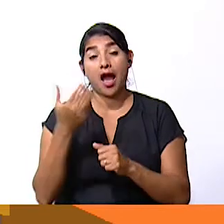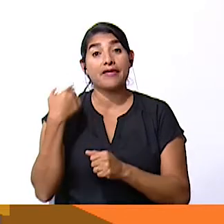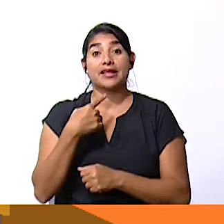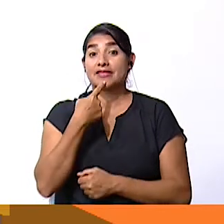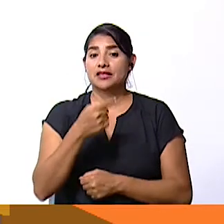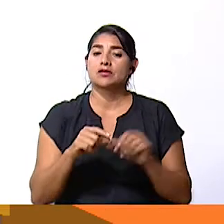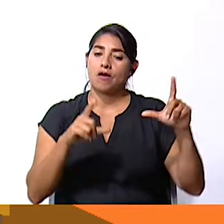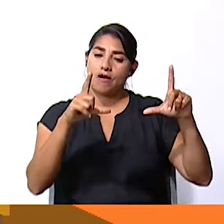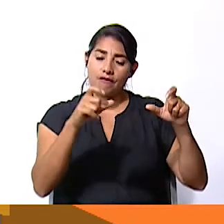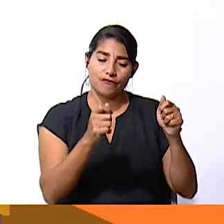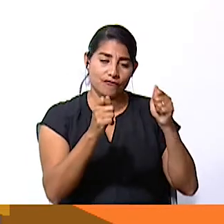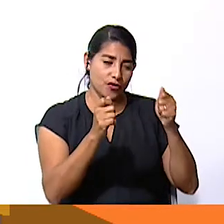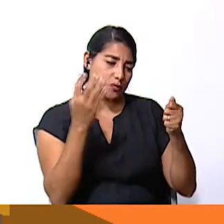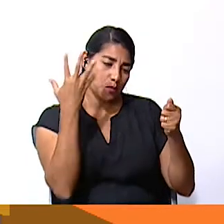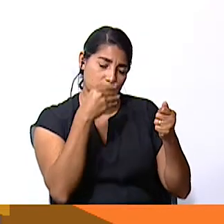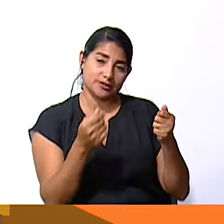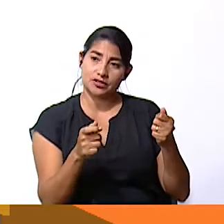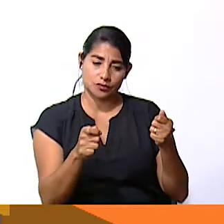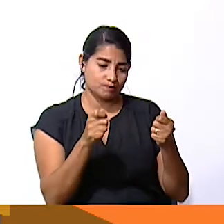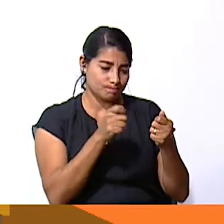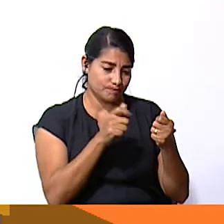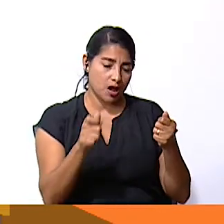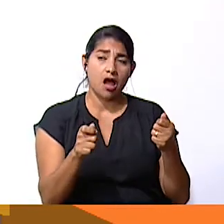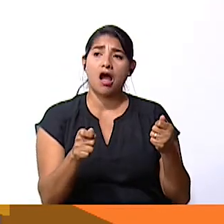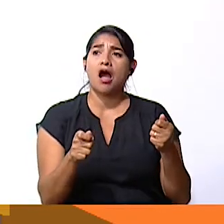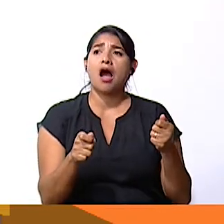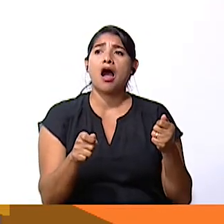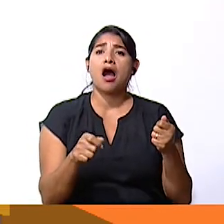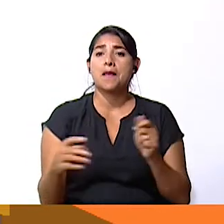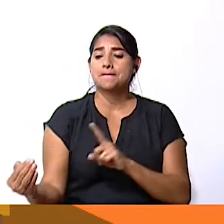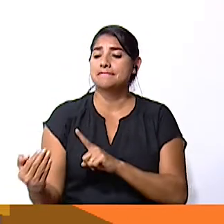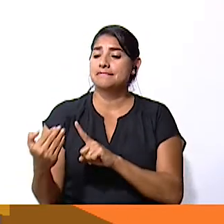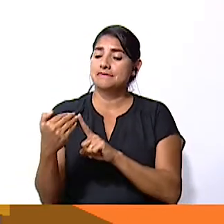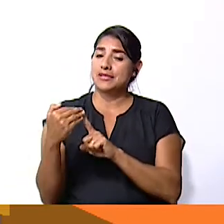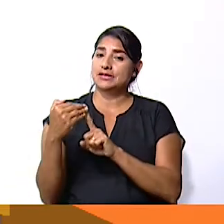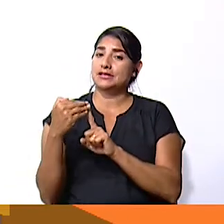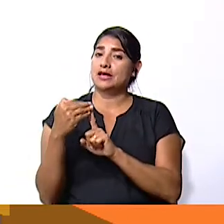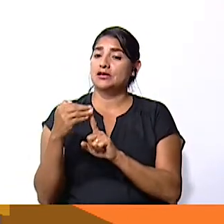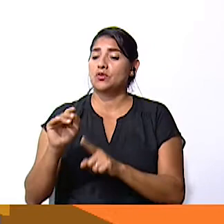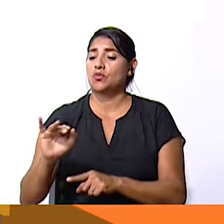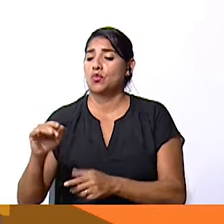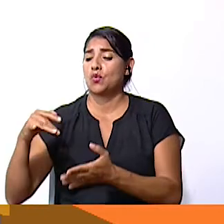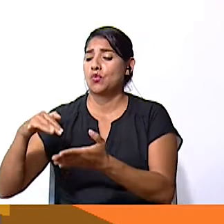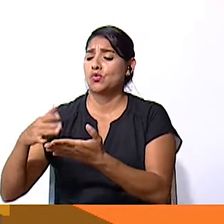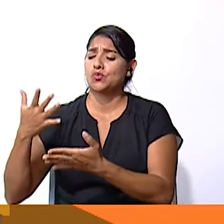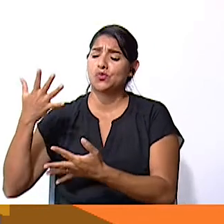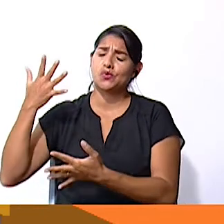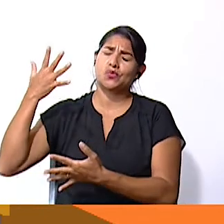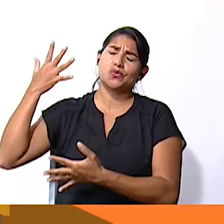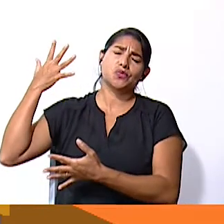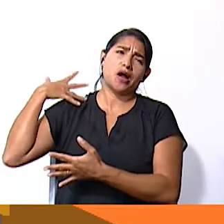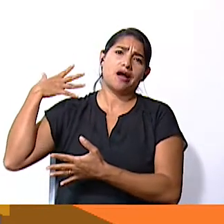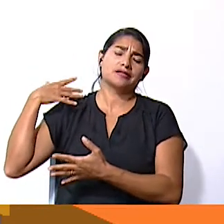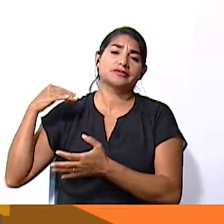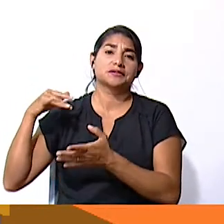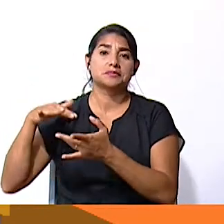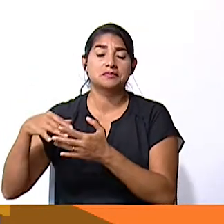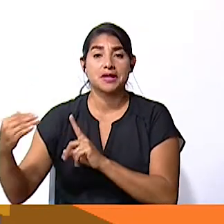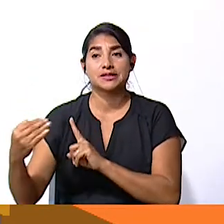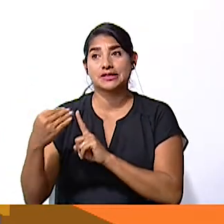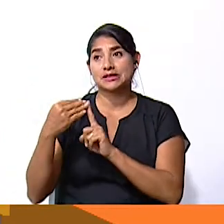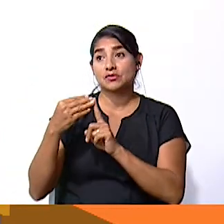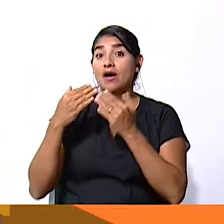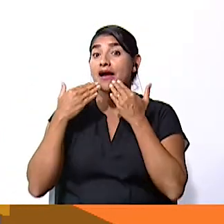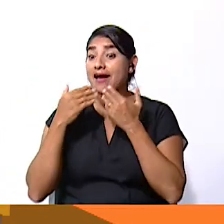fotos porque recibí un texto de un exalumno. Gracias